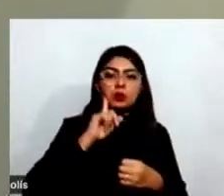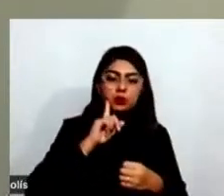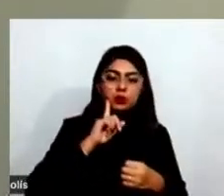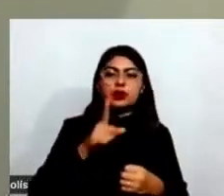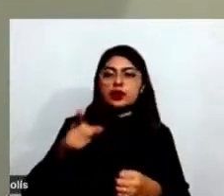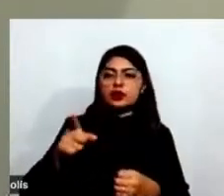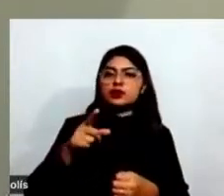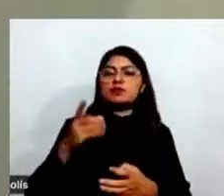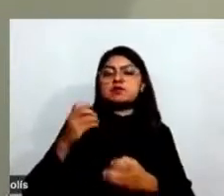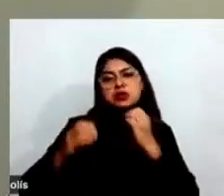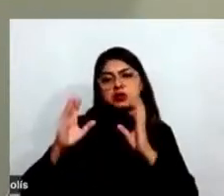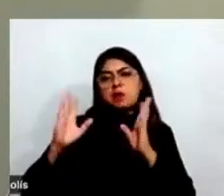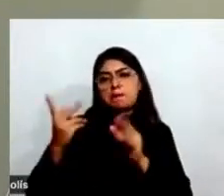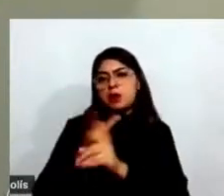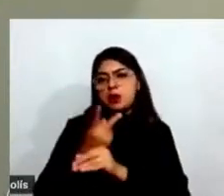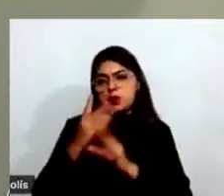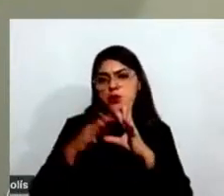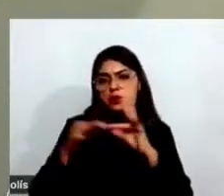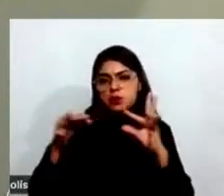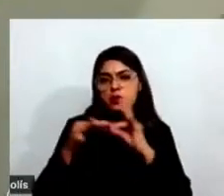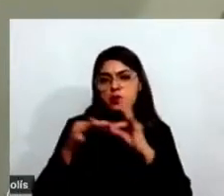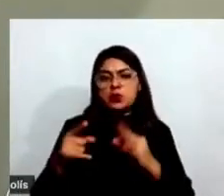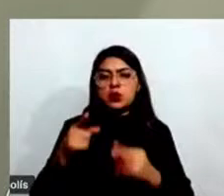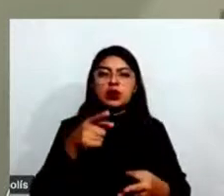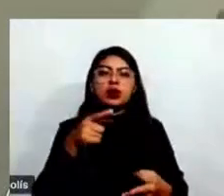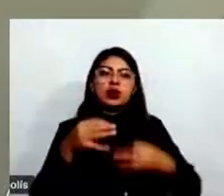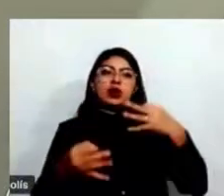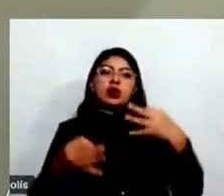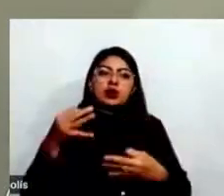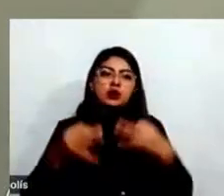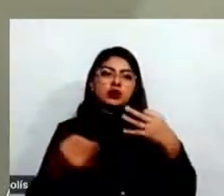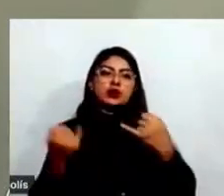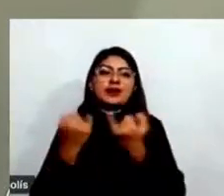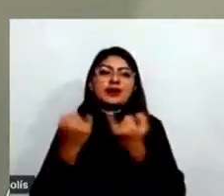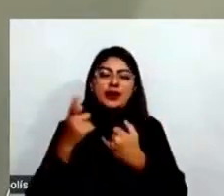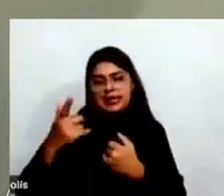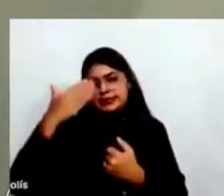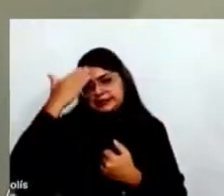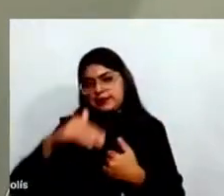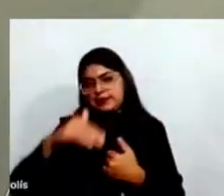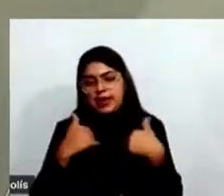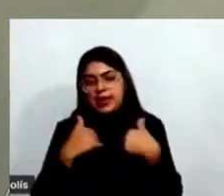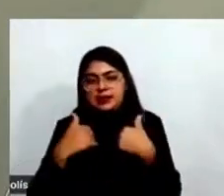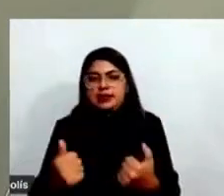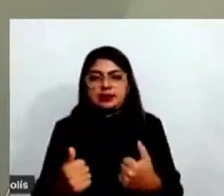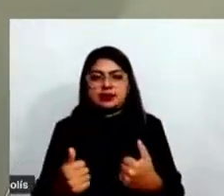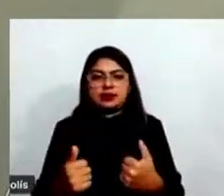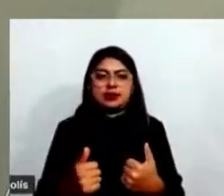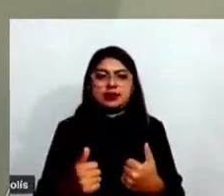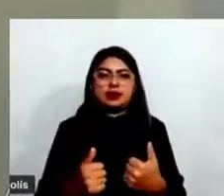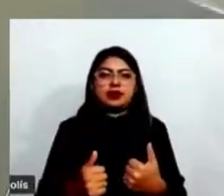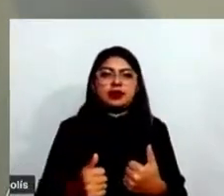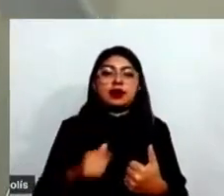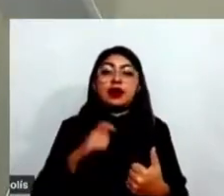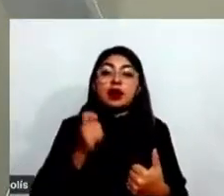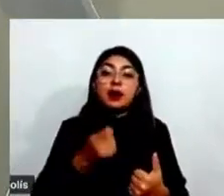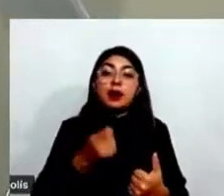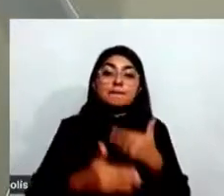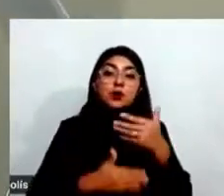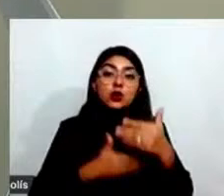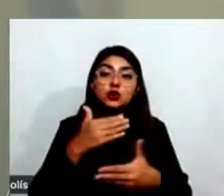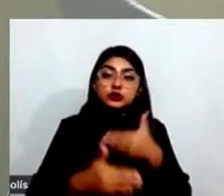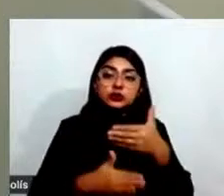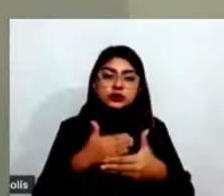Corte entiende, y eso también es, digamos, un avance, que estos procesos de ratificación y evaluación